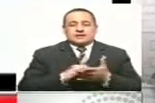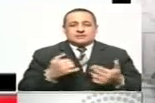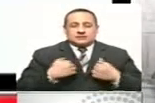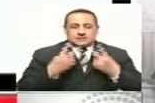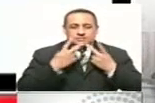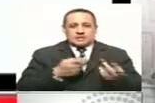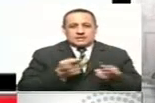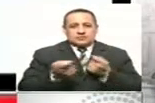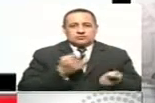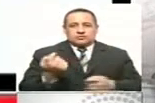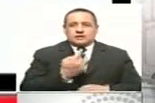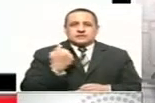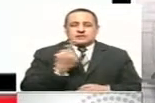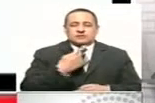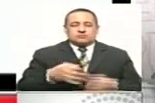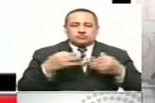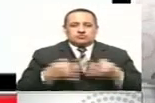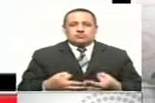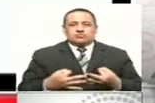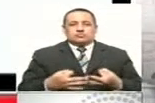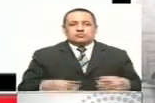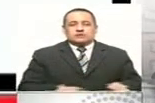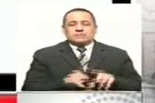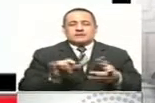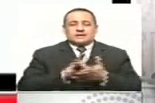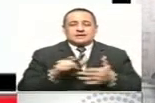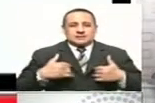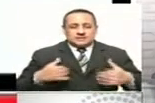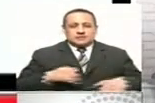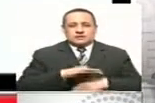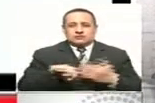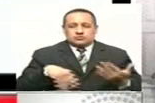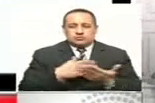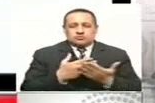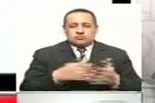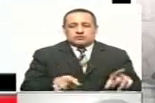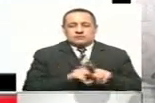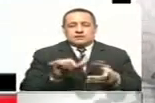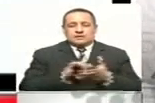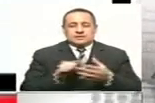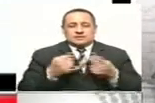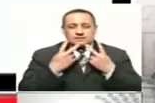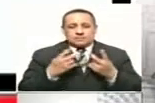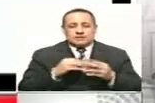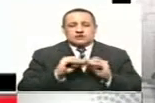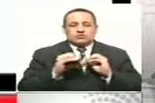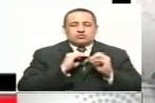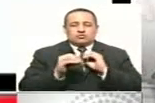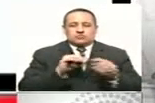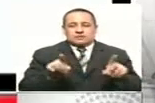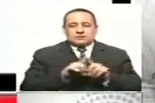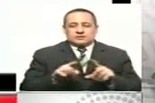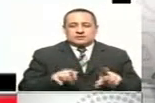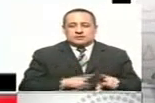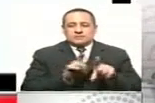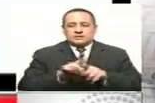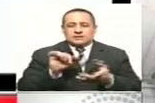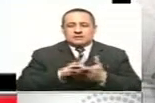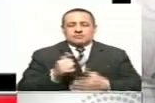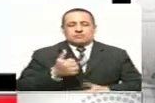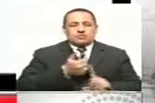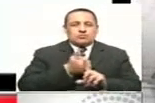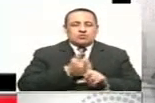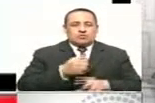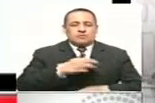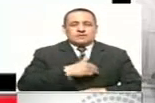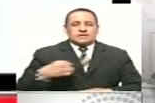gestionar de manera oportuna. Dentro de estas entidades se va a implementar este mecanismo, está pues la propia